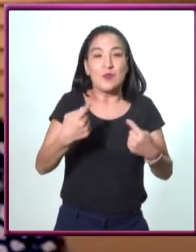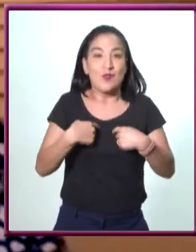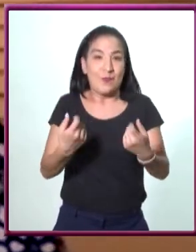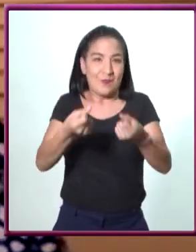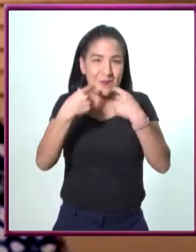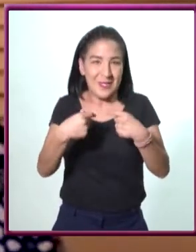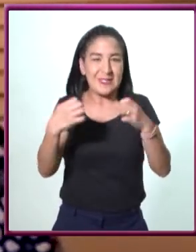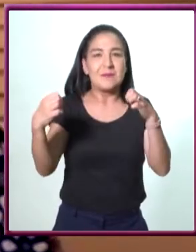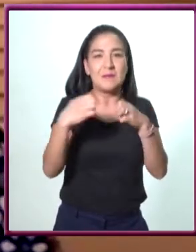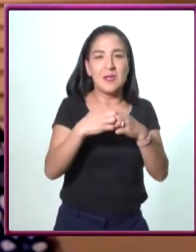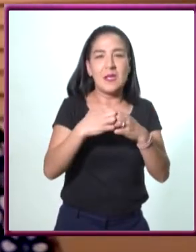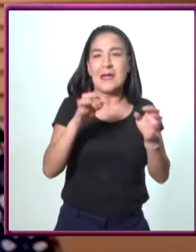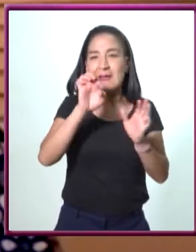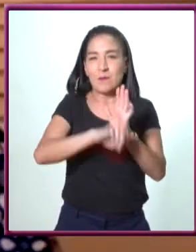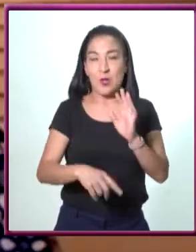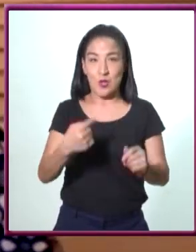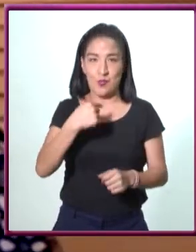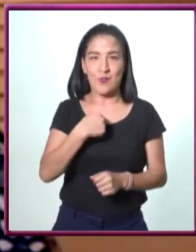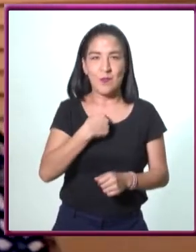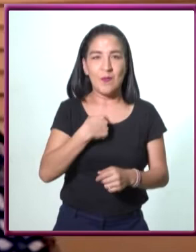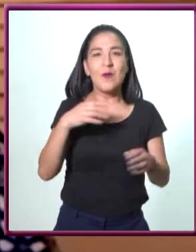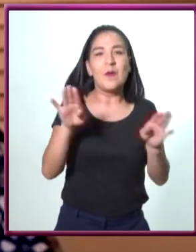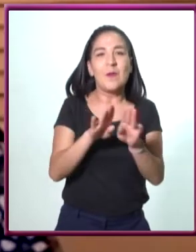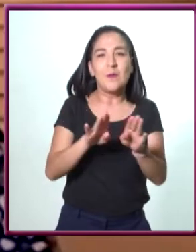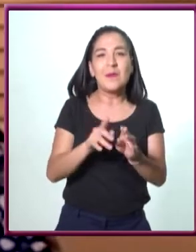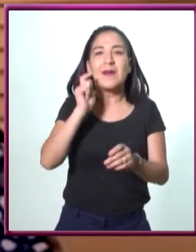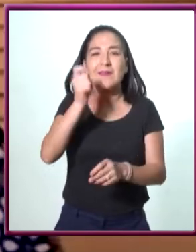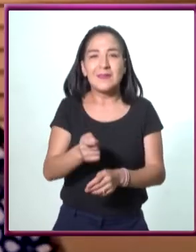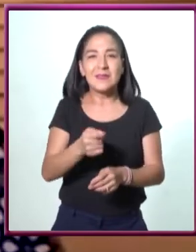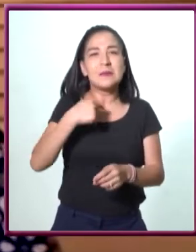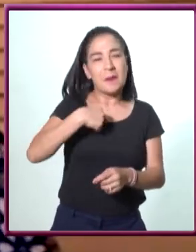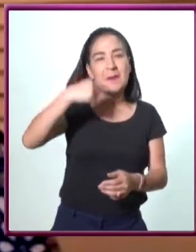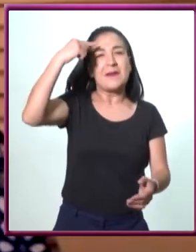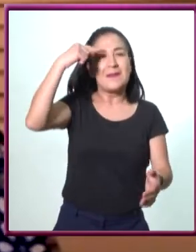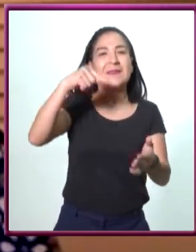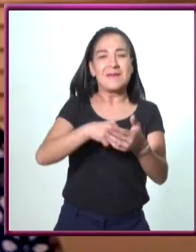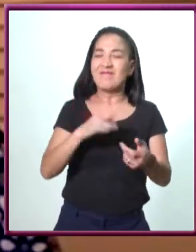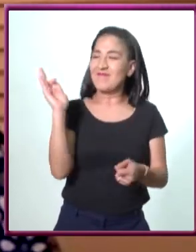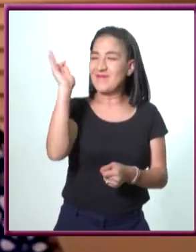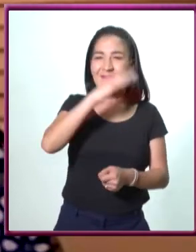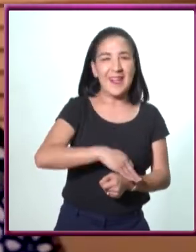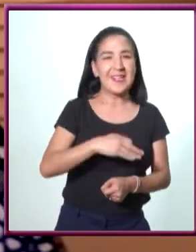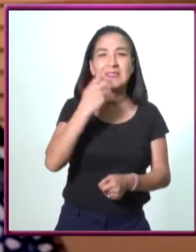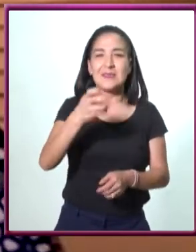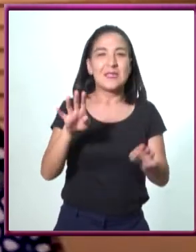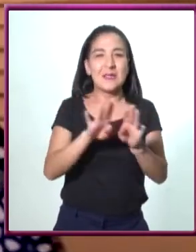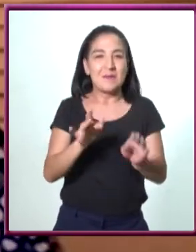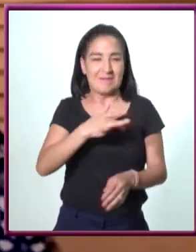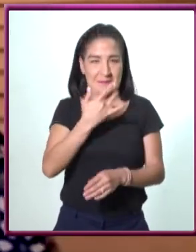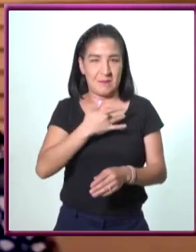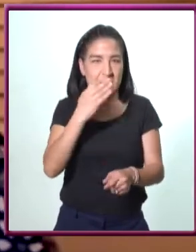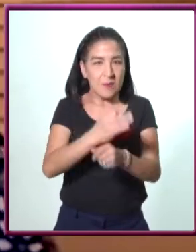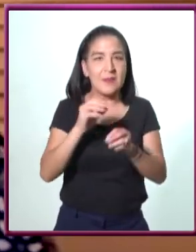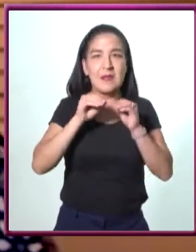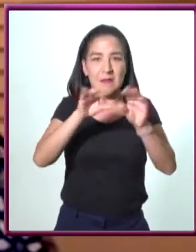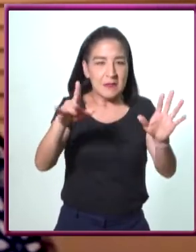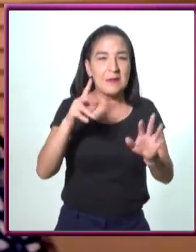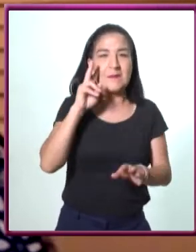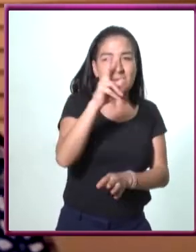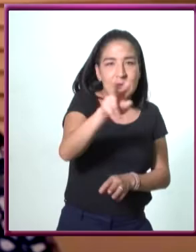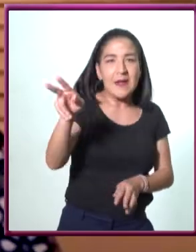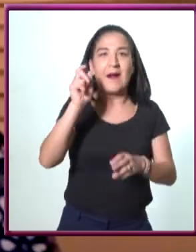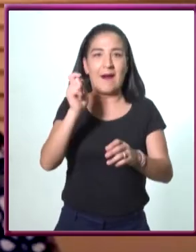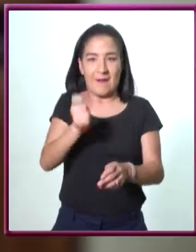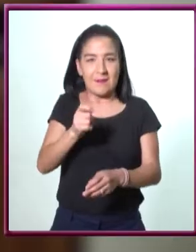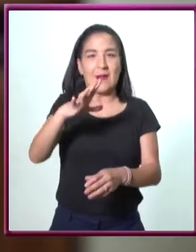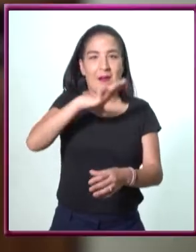Lo que sucede es que yo estoy adquiriendo o manteniendo creencias falsas a pesar de tener evidencia de que lo que